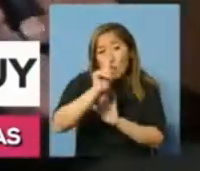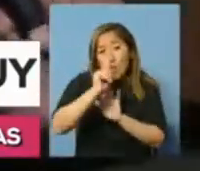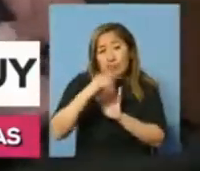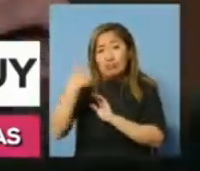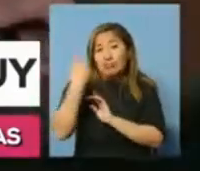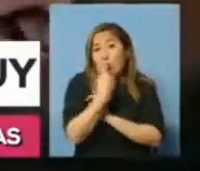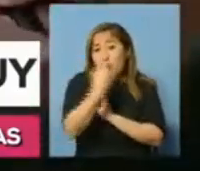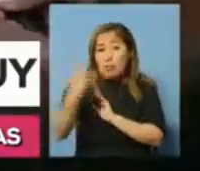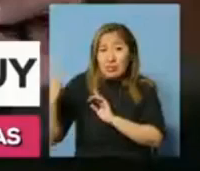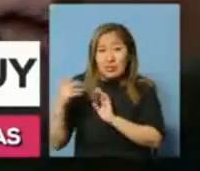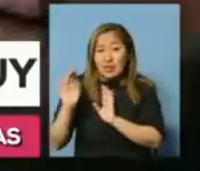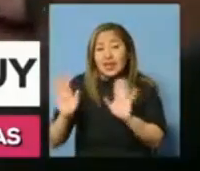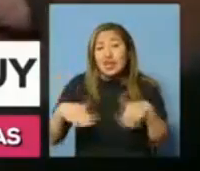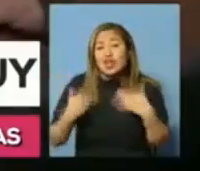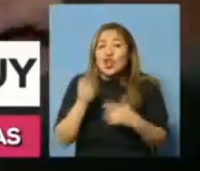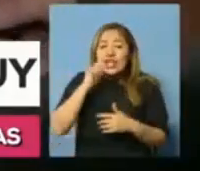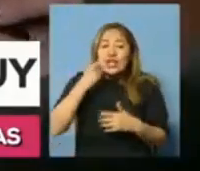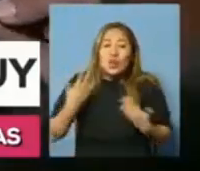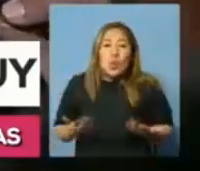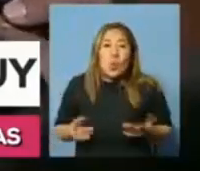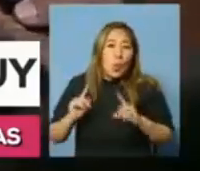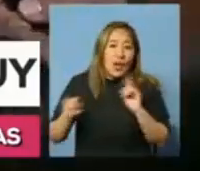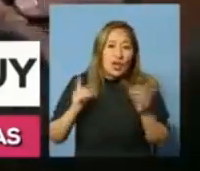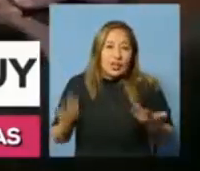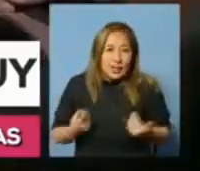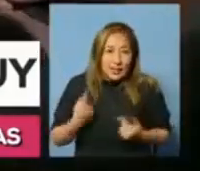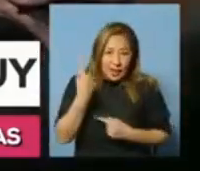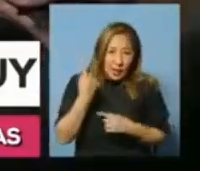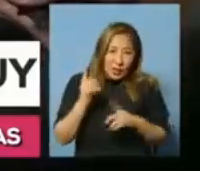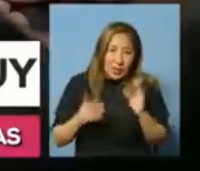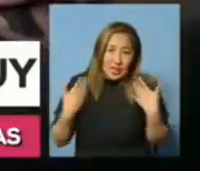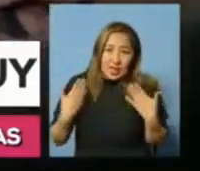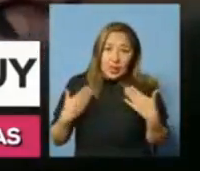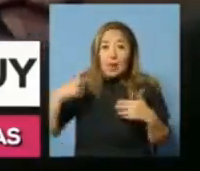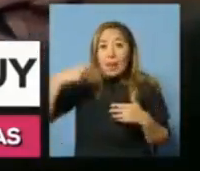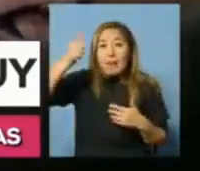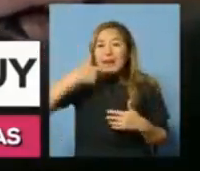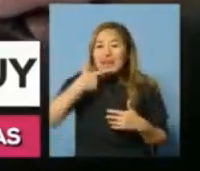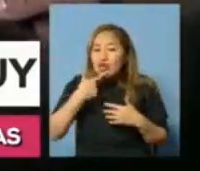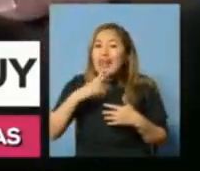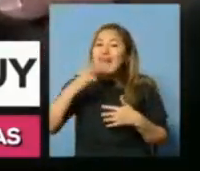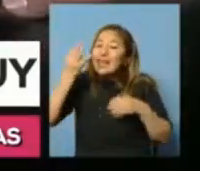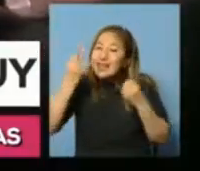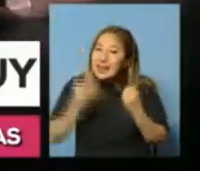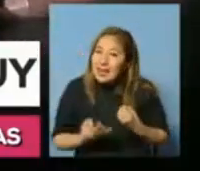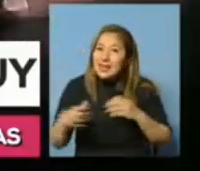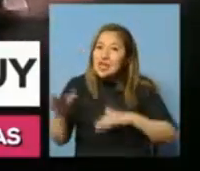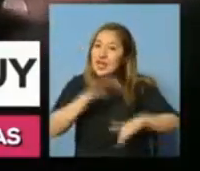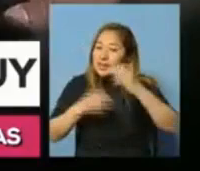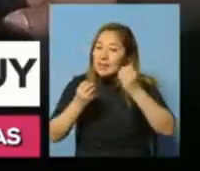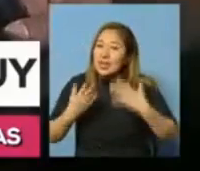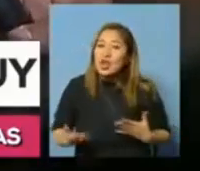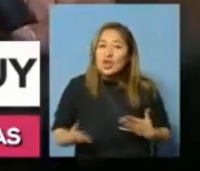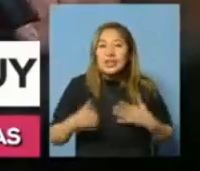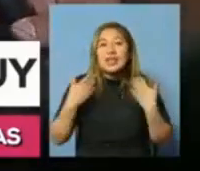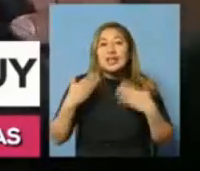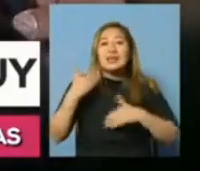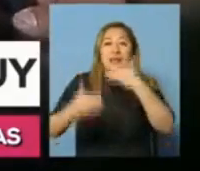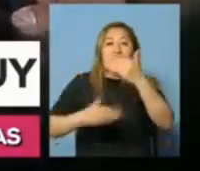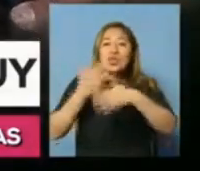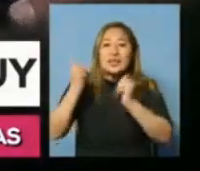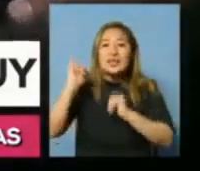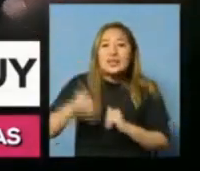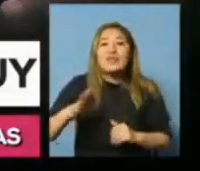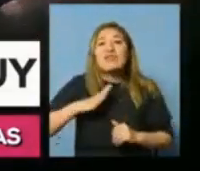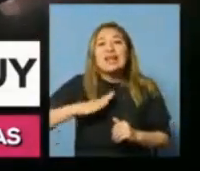Y lo que sería lindo alguna vez es que si tenemos PASO sea una interna de verdad. Pero bueno, se da así porque no tenemos todavía